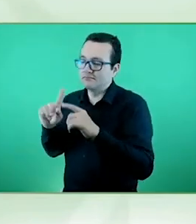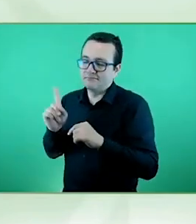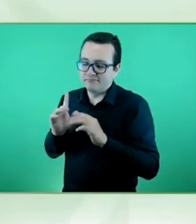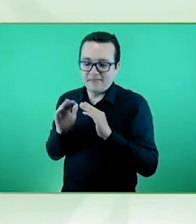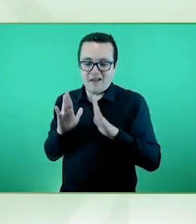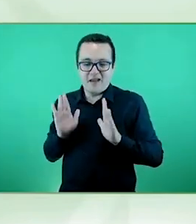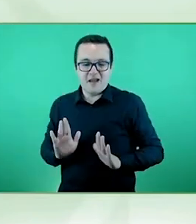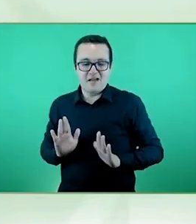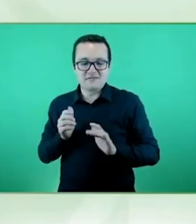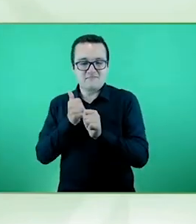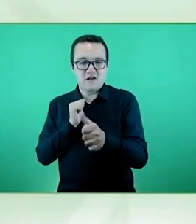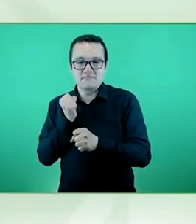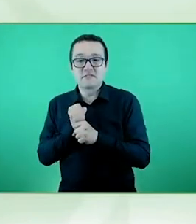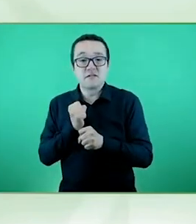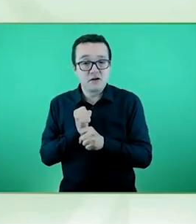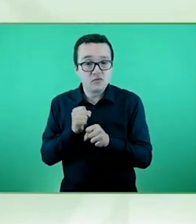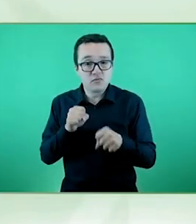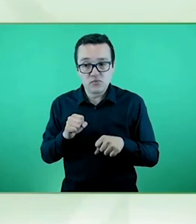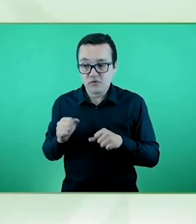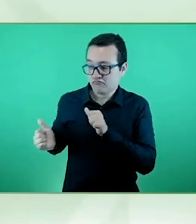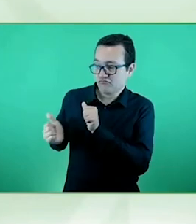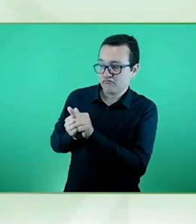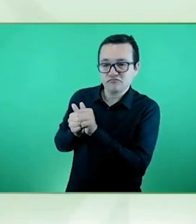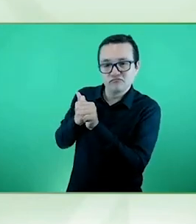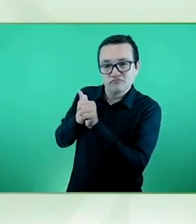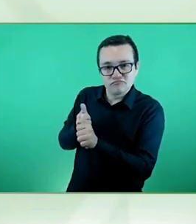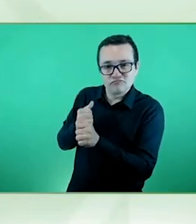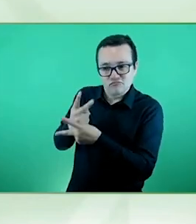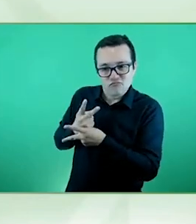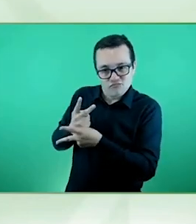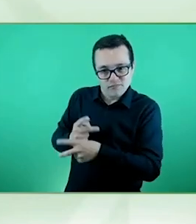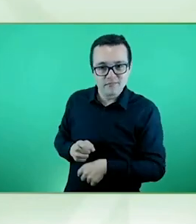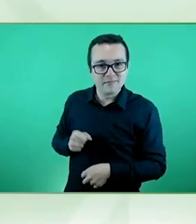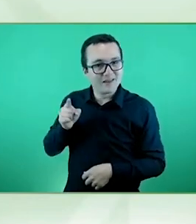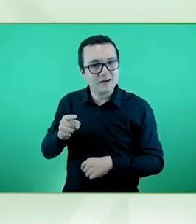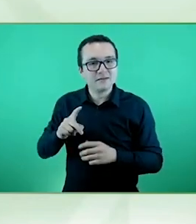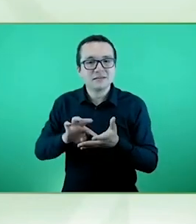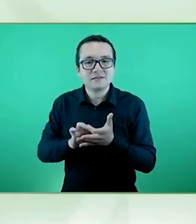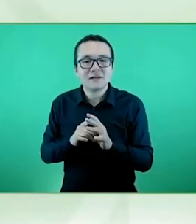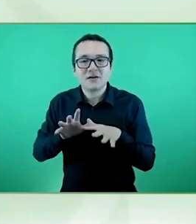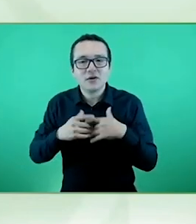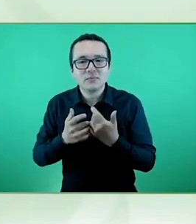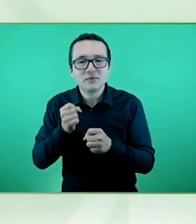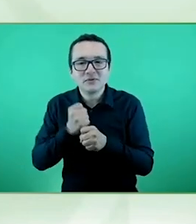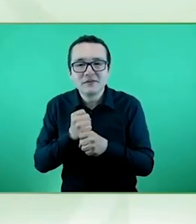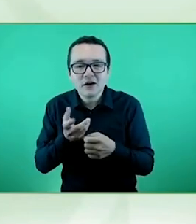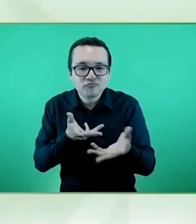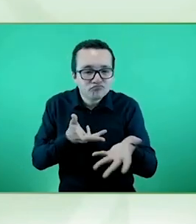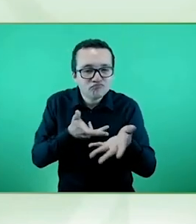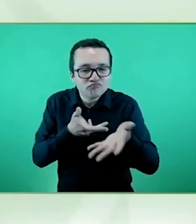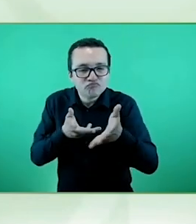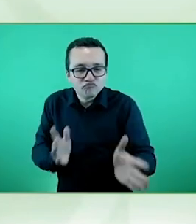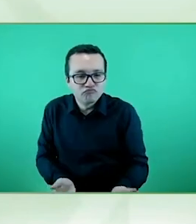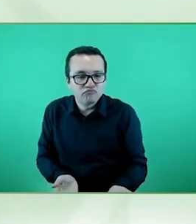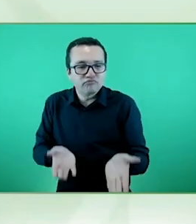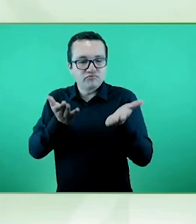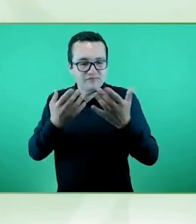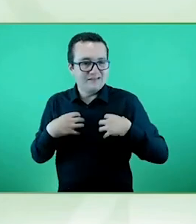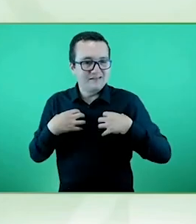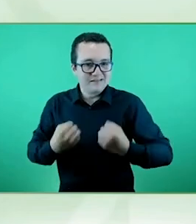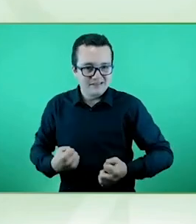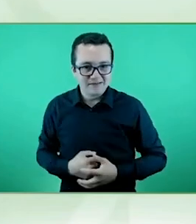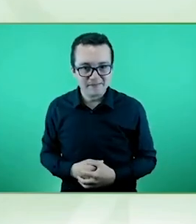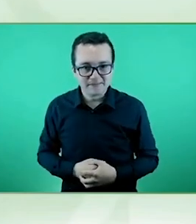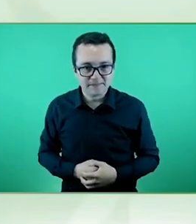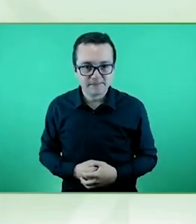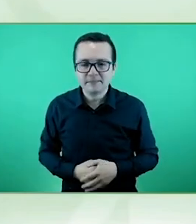por ejemplo, en esos casos, se prioriza un trabajo más terapéutico que, por ejemplo, pueda entregar